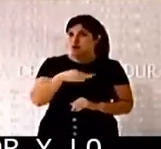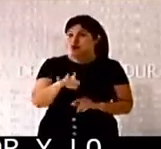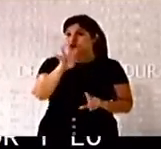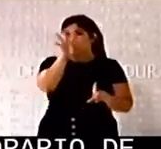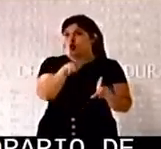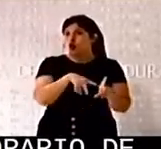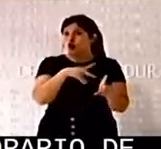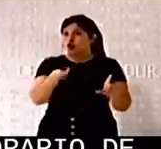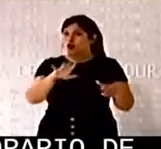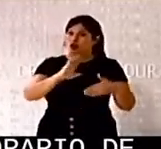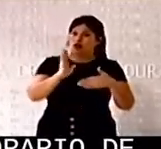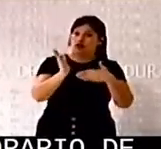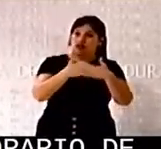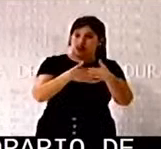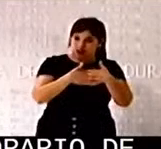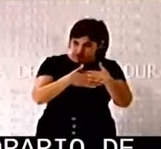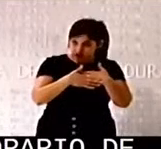cierre.